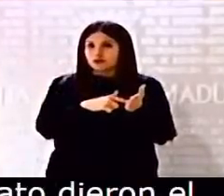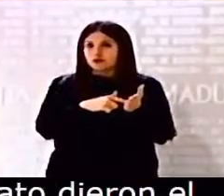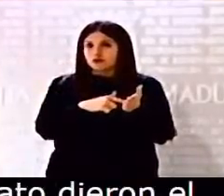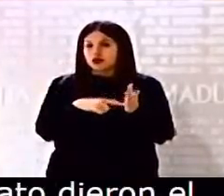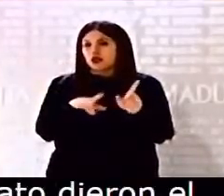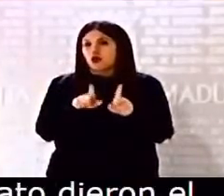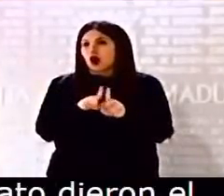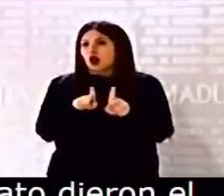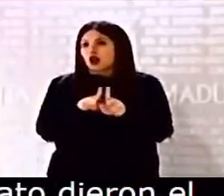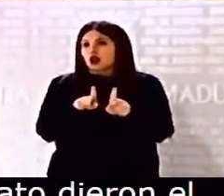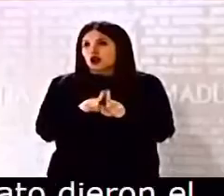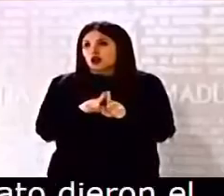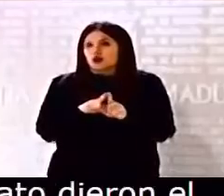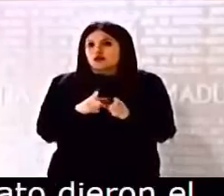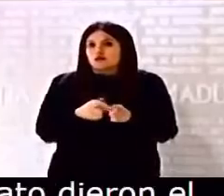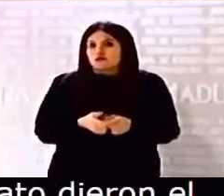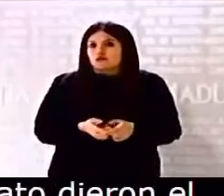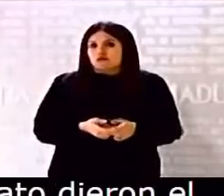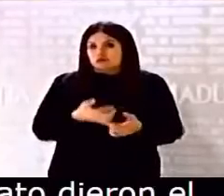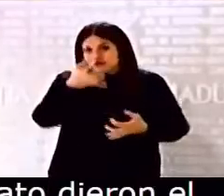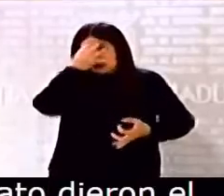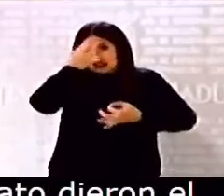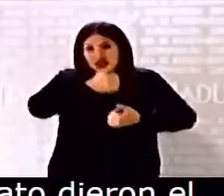sin especificar más,